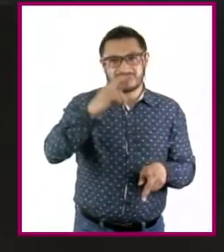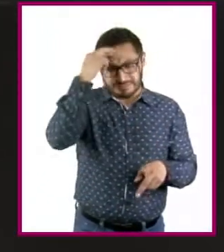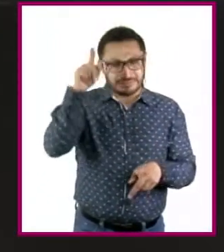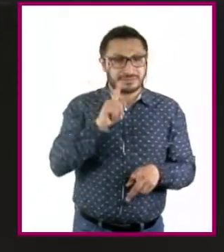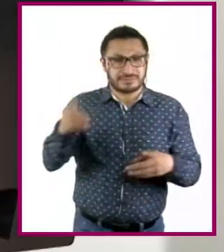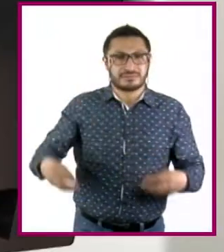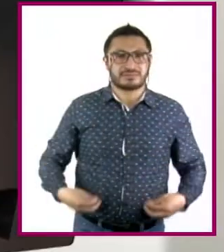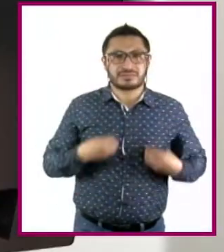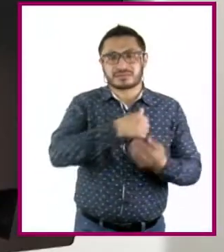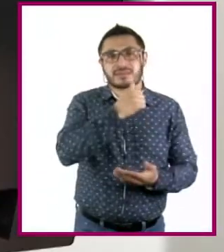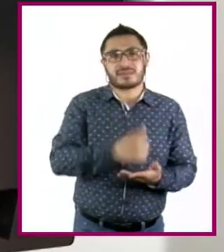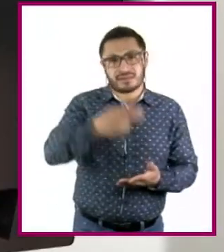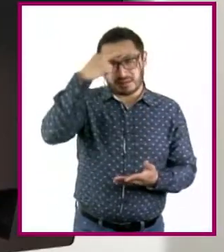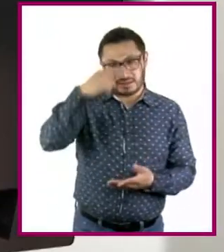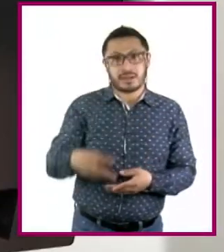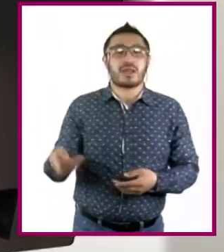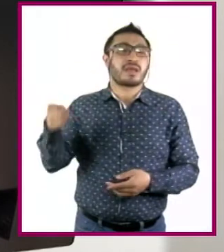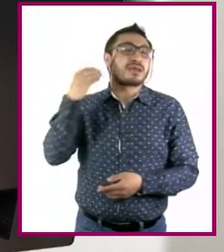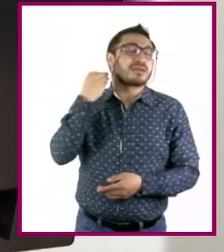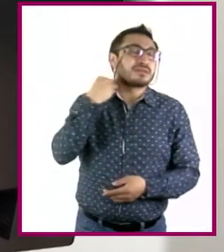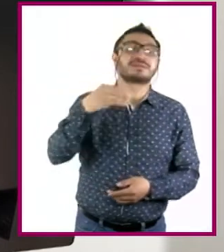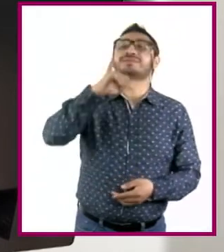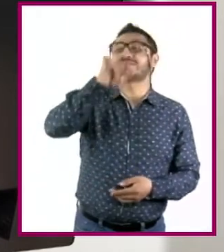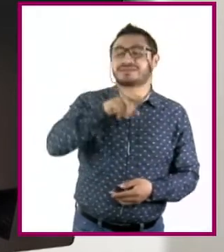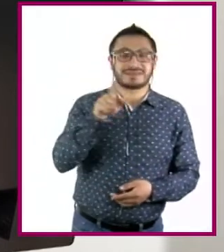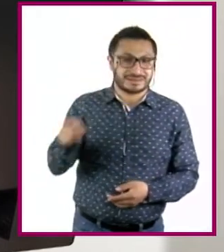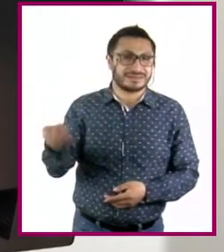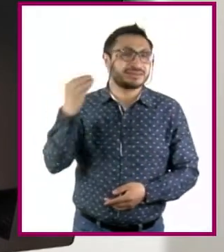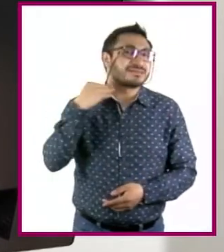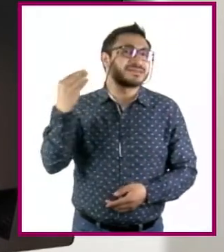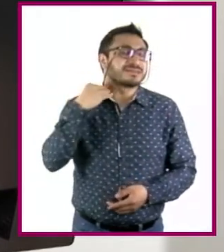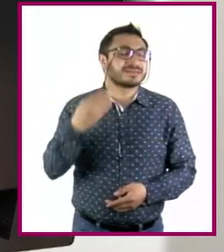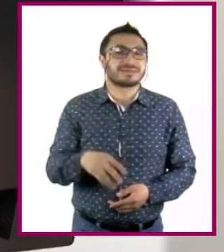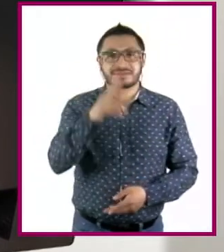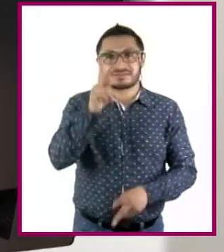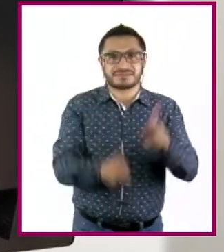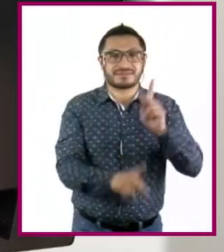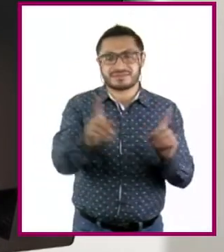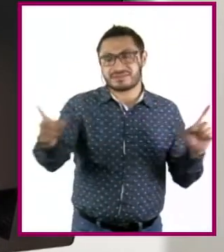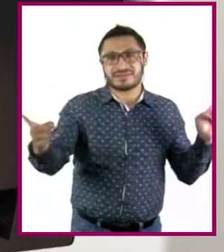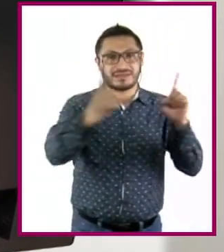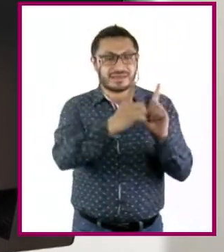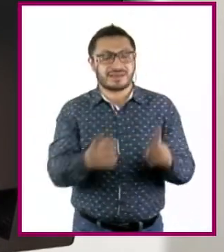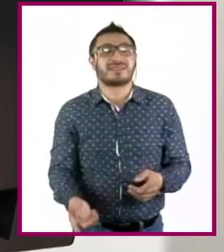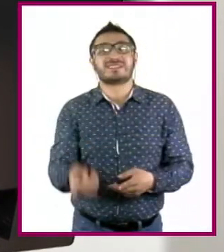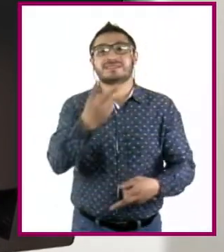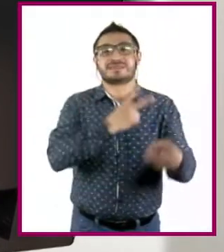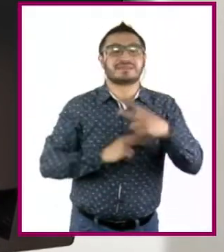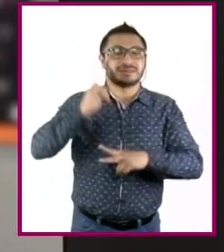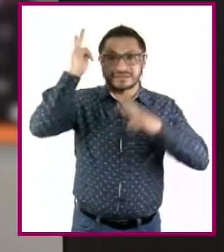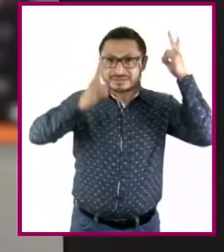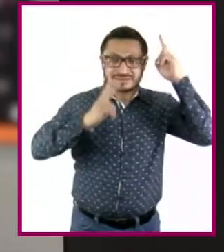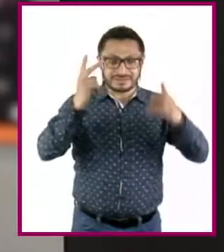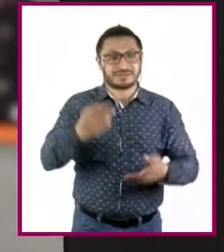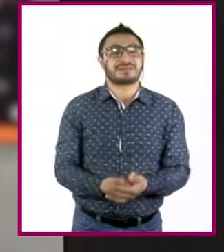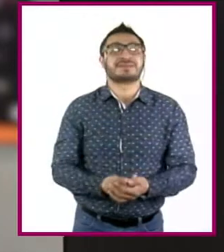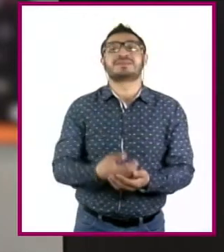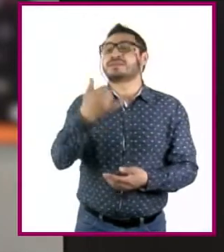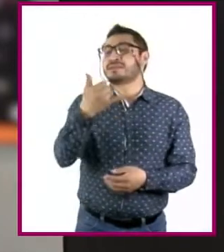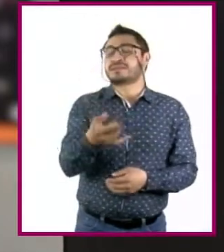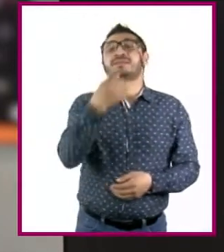¿El abogado? Ese mero. Pues estaba platicando el otro día con él, porque vino de visita ahora que fue puente, y me contó